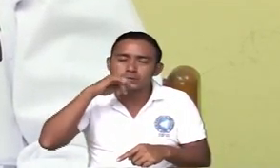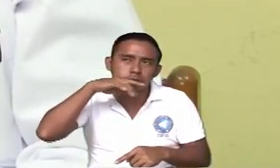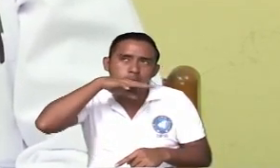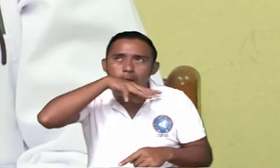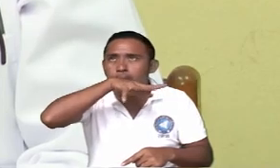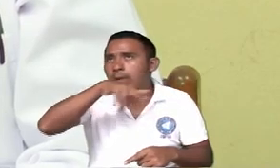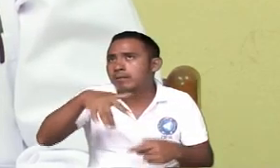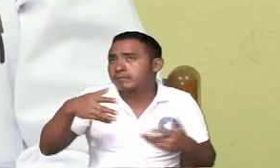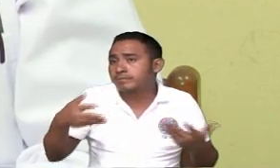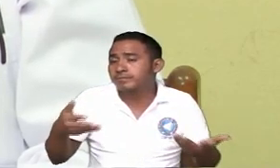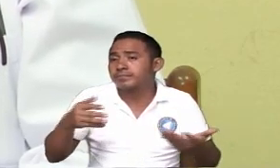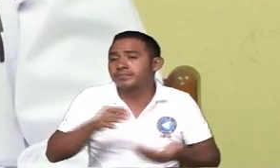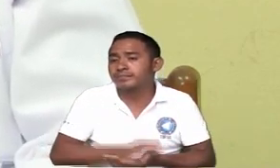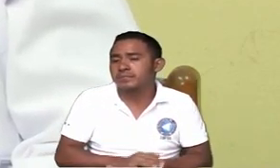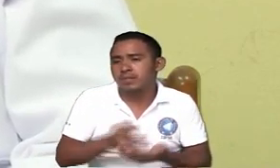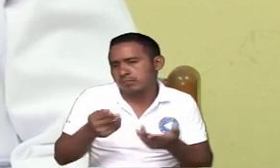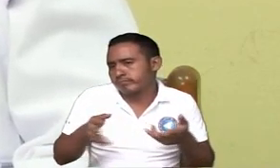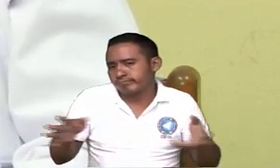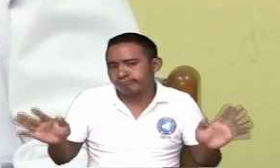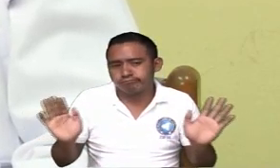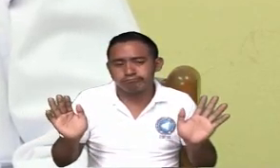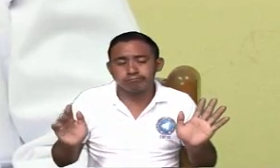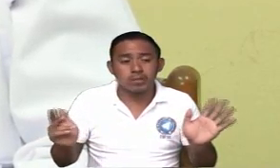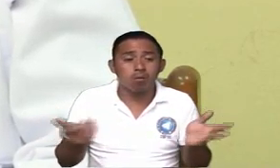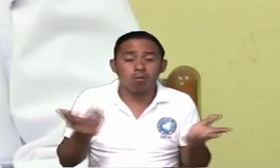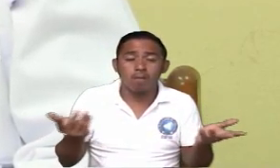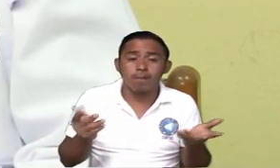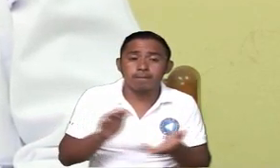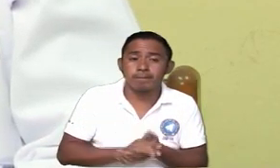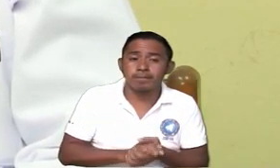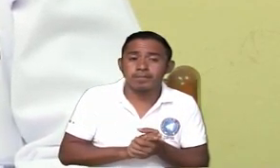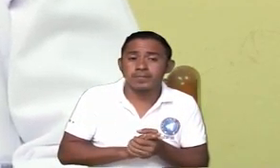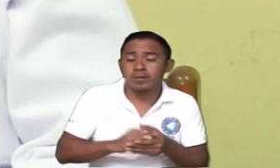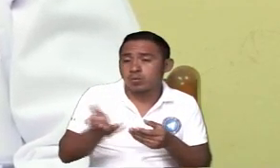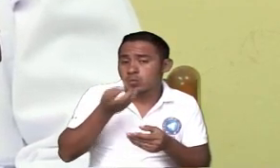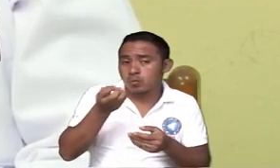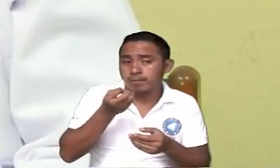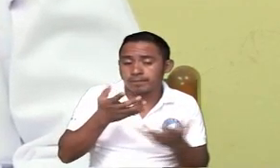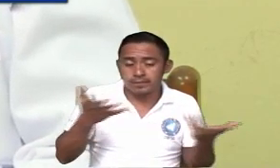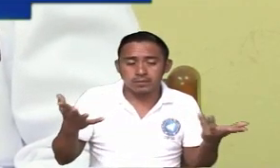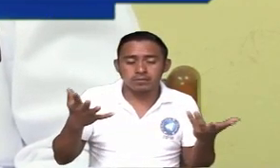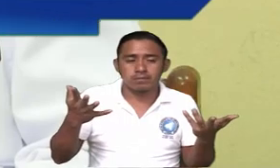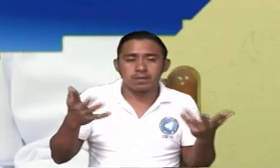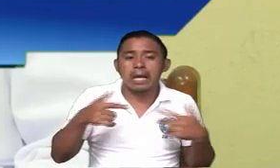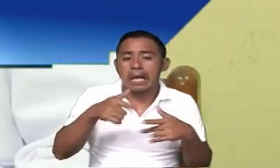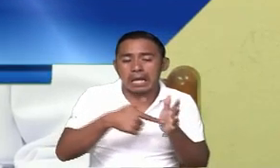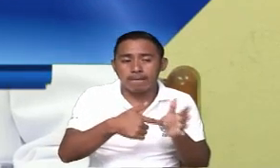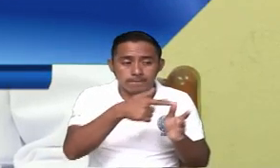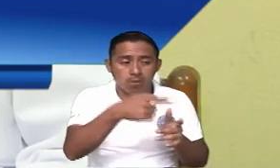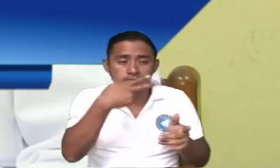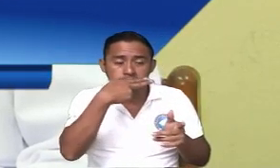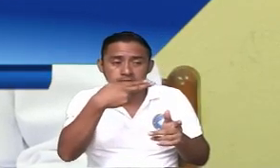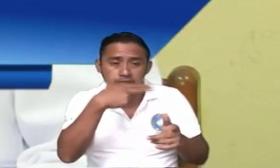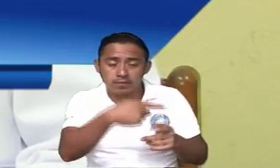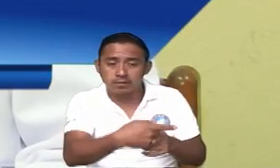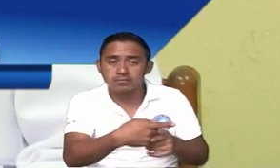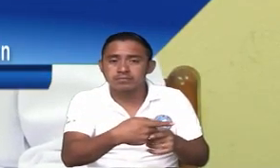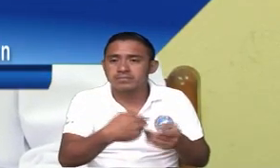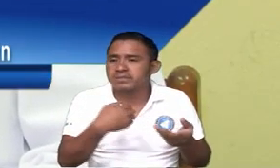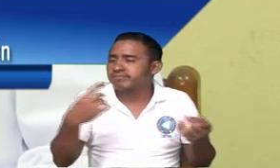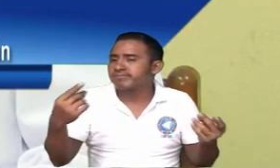aliento y normal, pues. Y no solo también en la alimentación, como te decía, si es fumador, nosotros lo